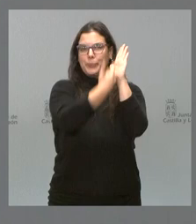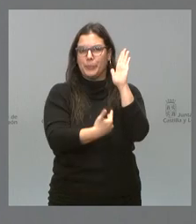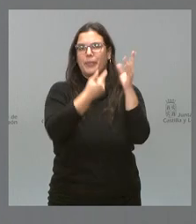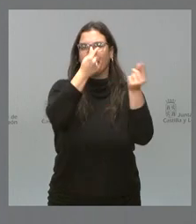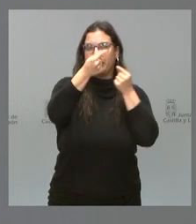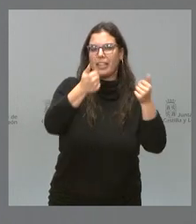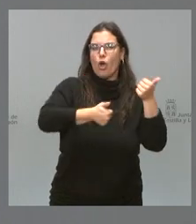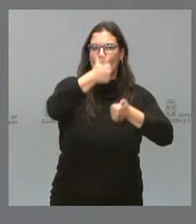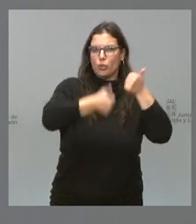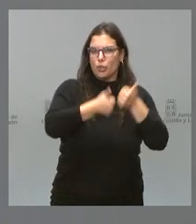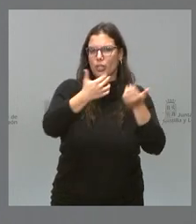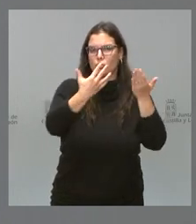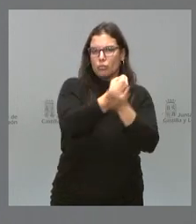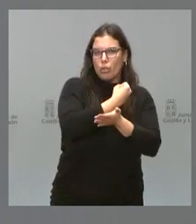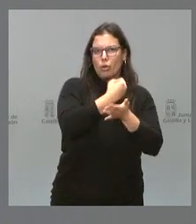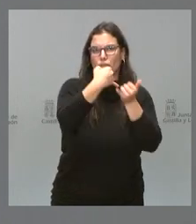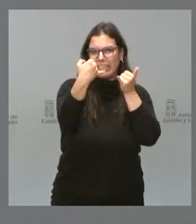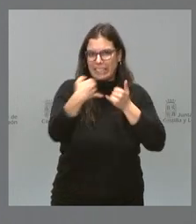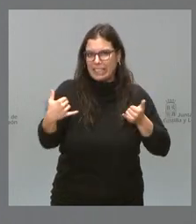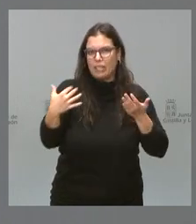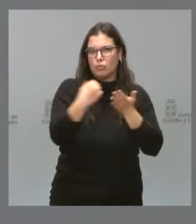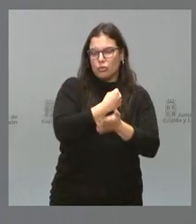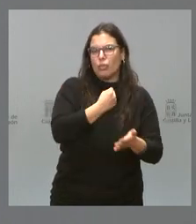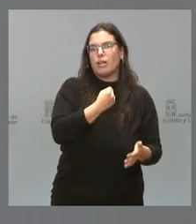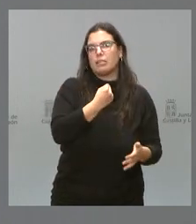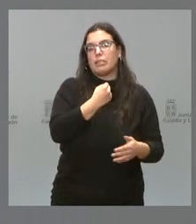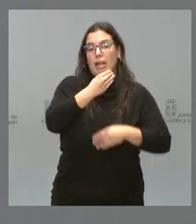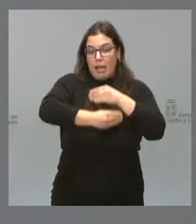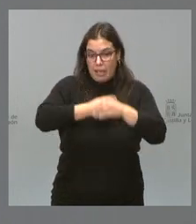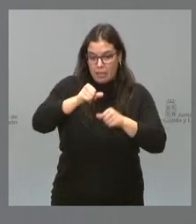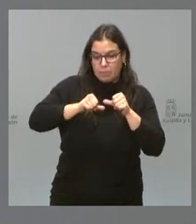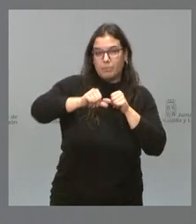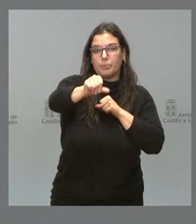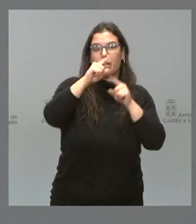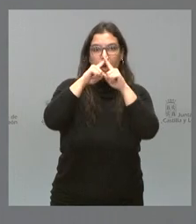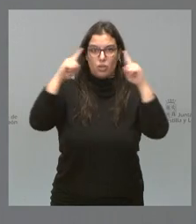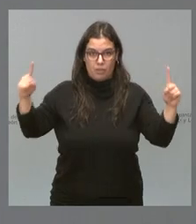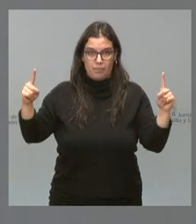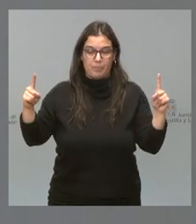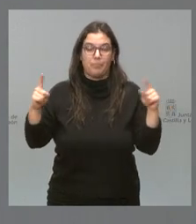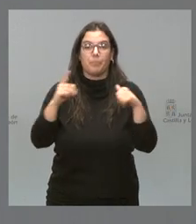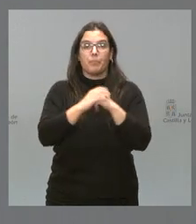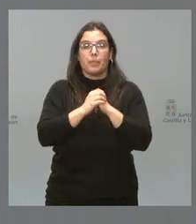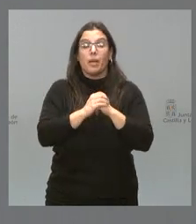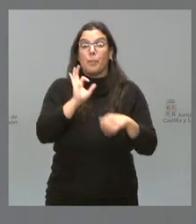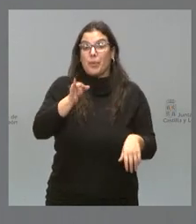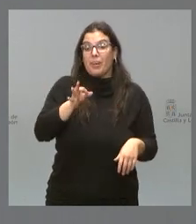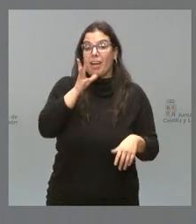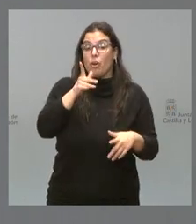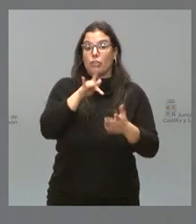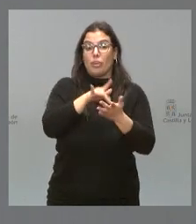todas las líneas que existen y que se van a llevar a cabo a lo largo del próximo ejercicio pero es verdad que vivimos en un contexto